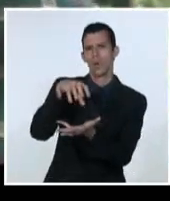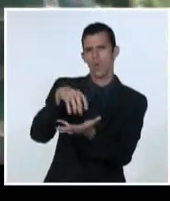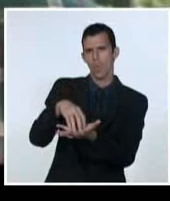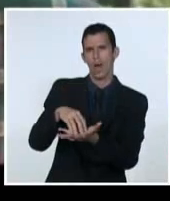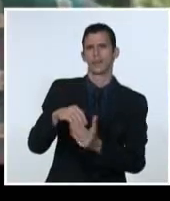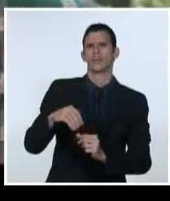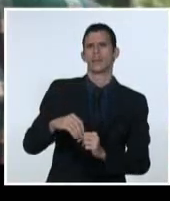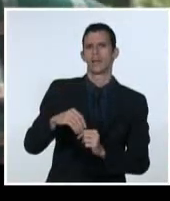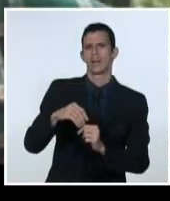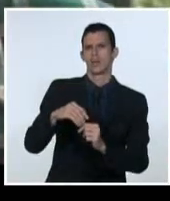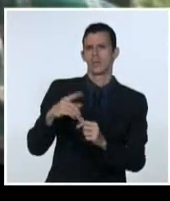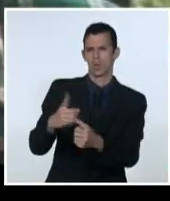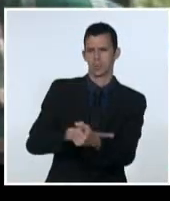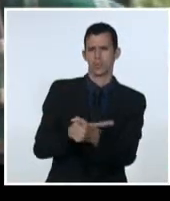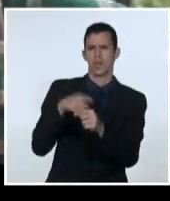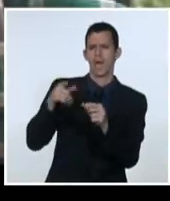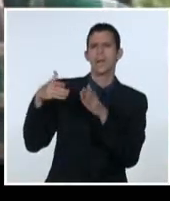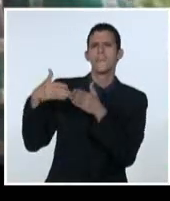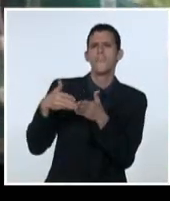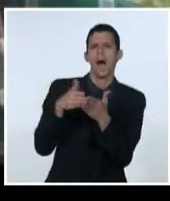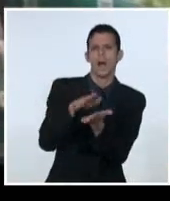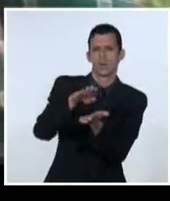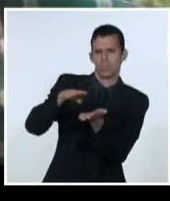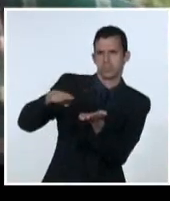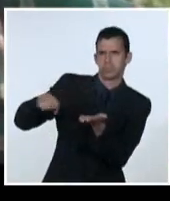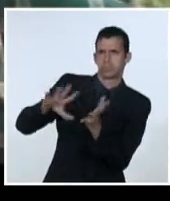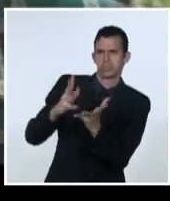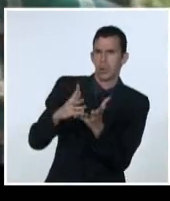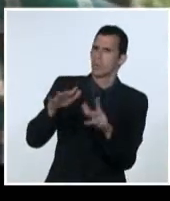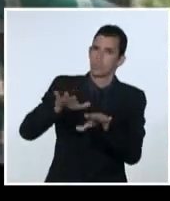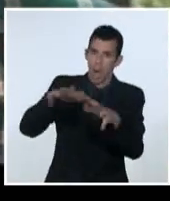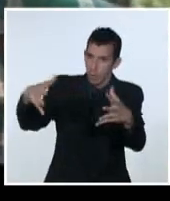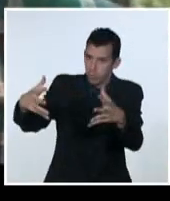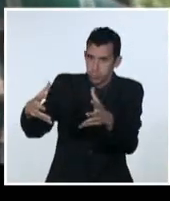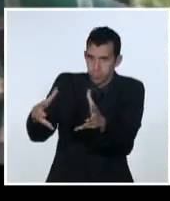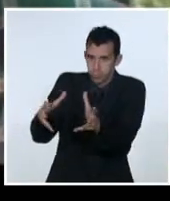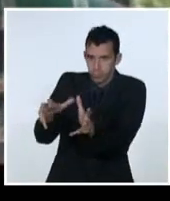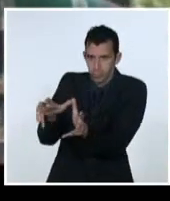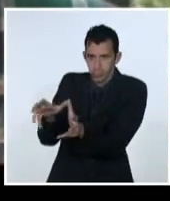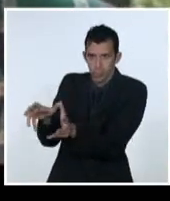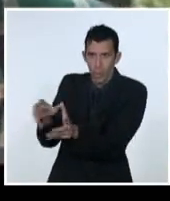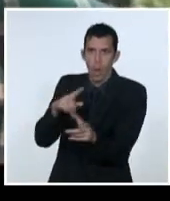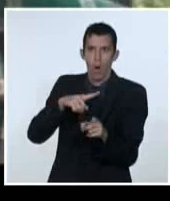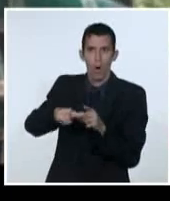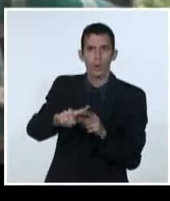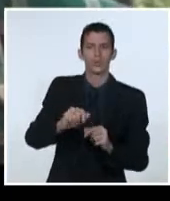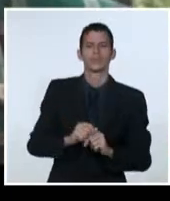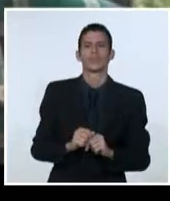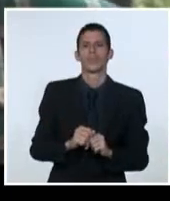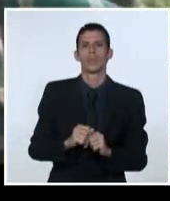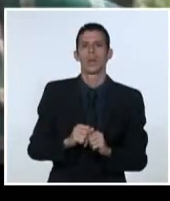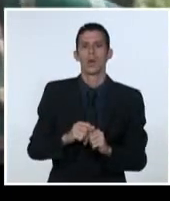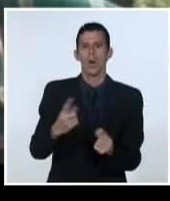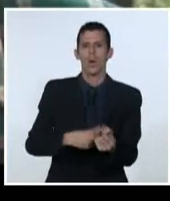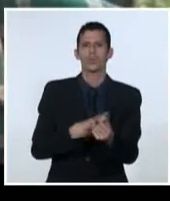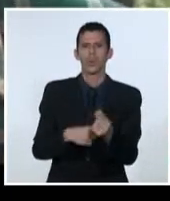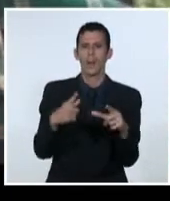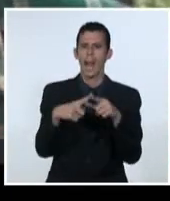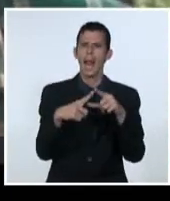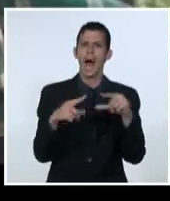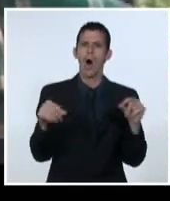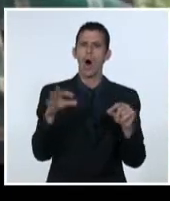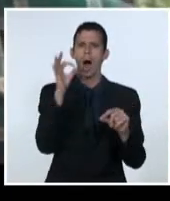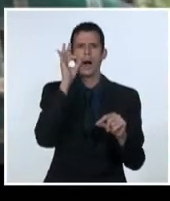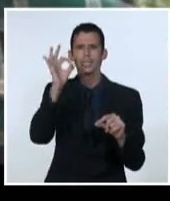y también la protección del tabaco que tenemos en las escogidas es decir que se trabaja en la protección de los recursos humanos en primer momento